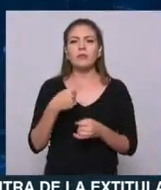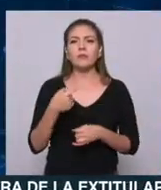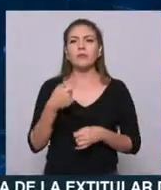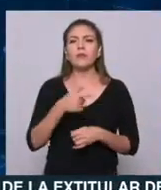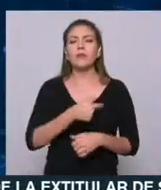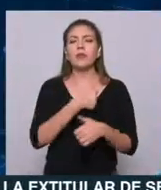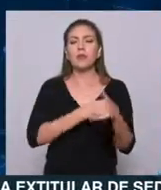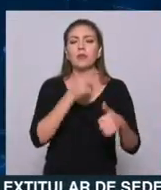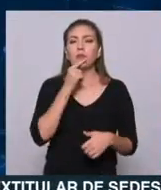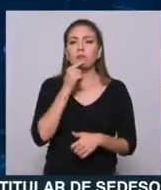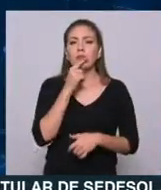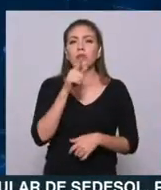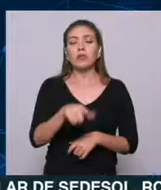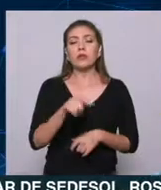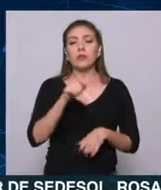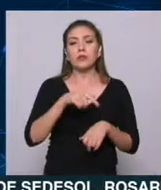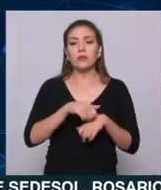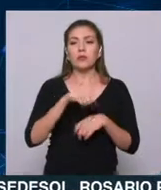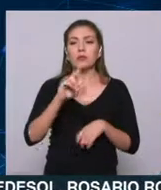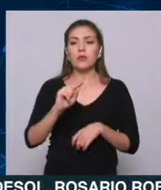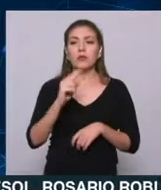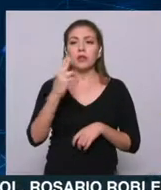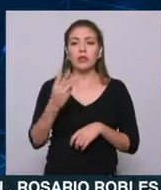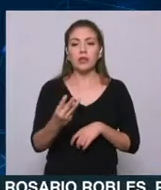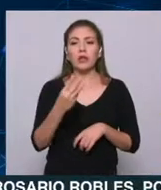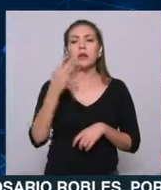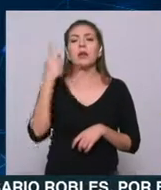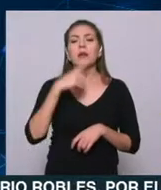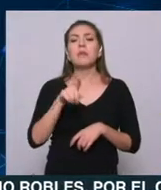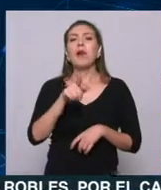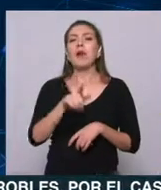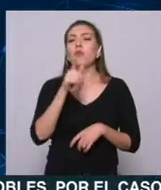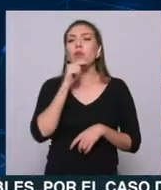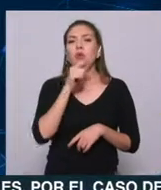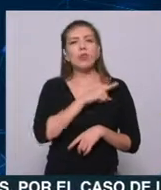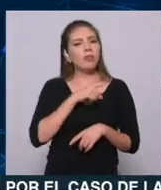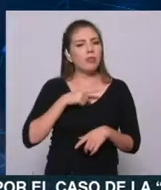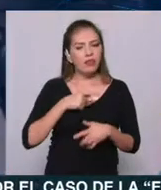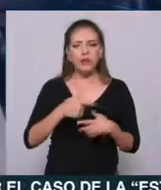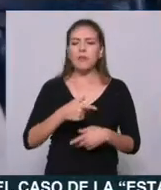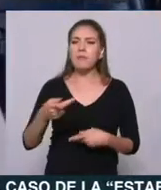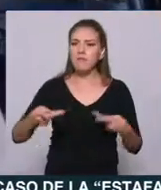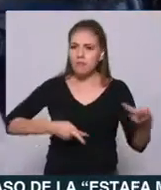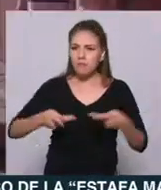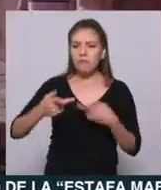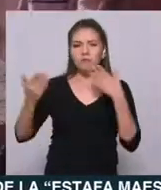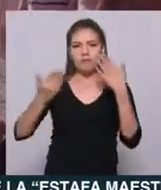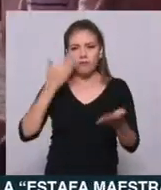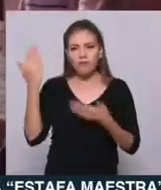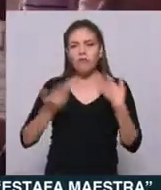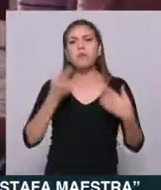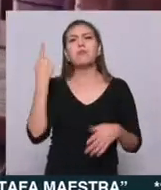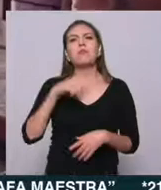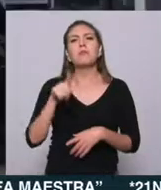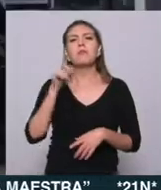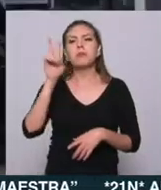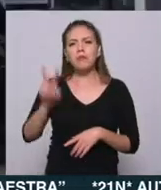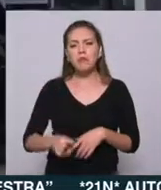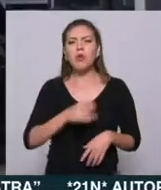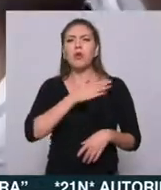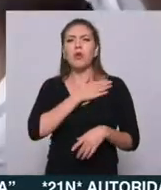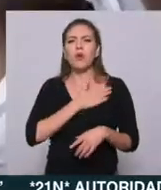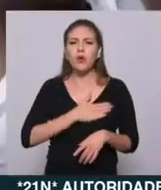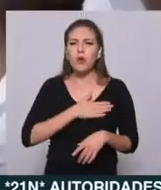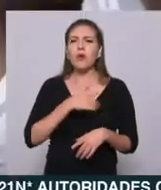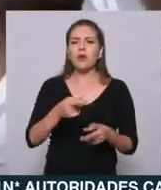para establecer de manera obligatoria y permanente la capacitación de los policías para promover la responsabilidad, honradez, diligencia,